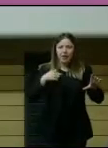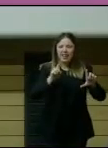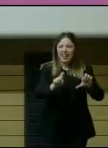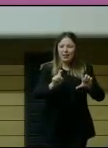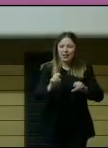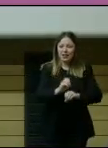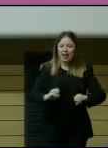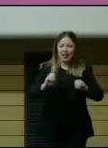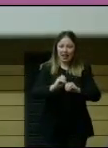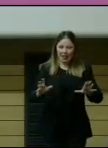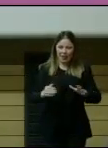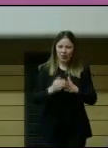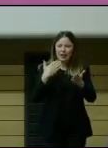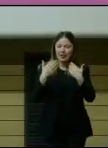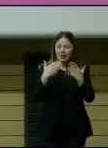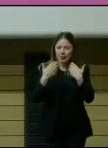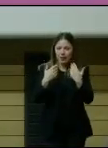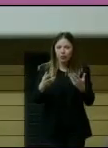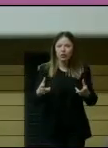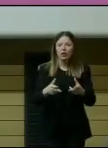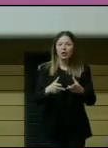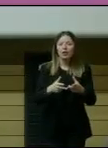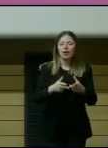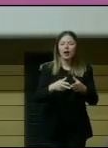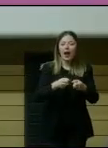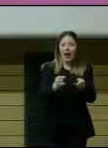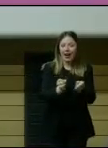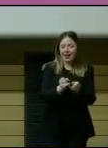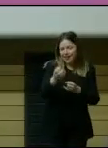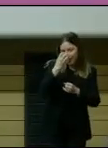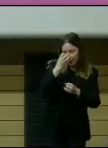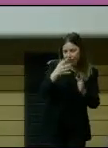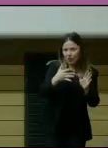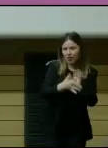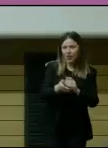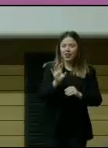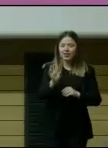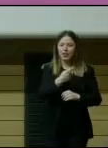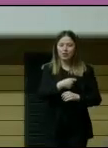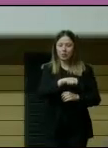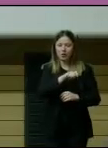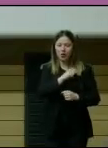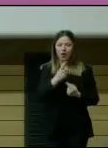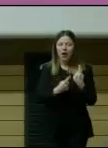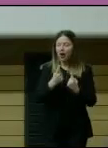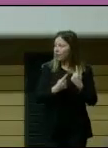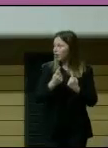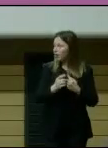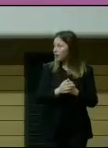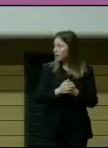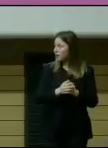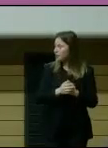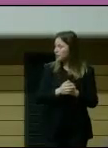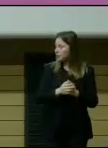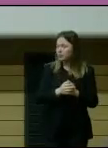nadie está allí. Entrevistamos a agentes del CIRCO, que es el otro centro de inteligencia que tiene el Estado español. El CNI tal vez es el más famoso, pero el CIRCO